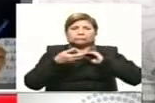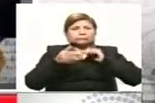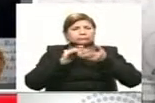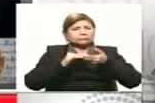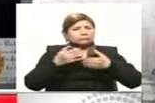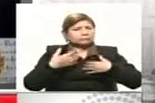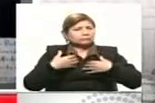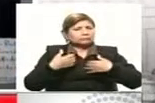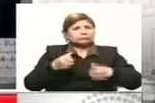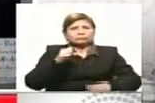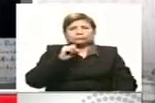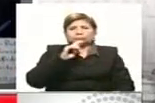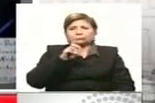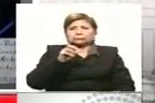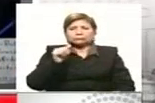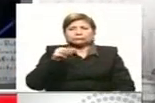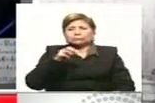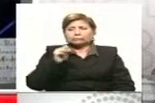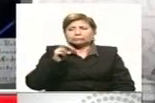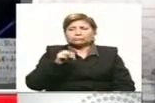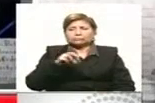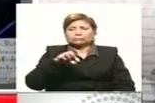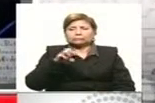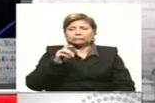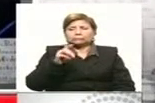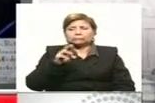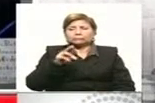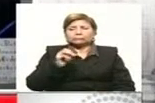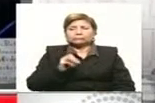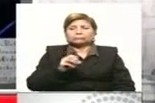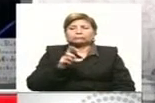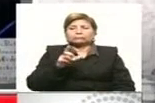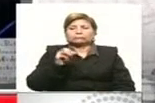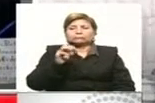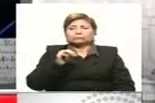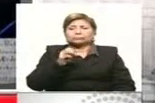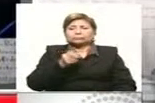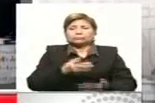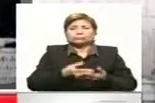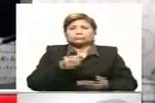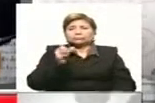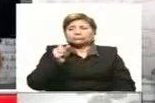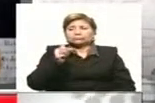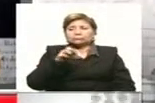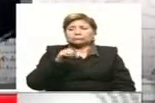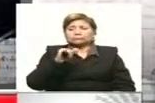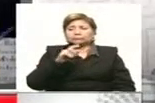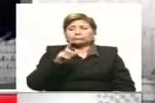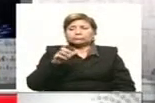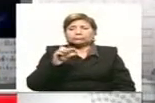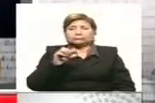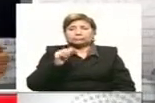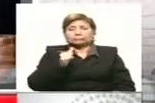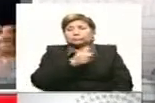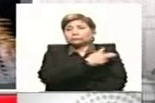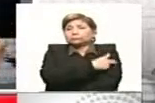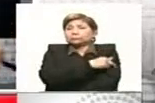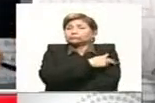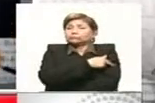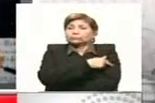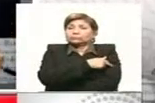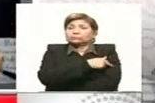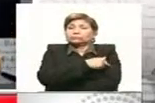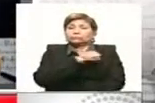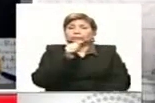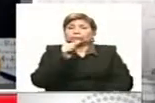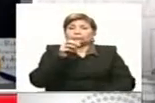de Sullana, de San Pedro, Las Lomas. También está el de Zapillica y el hospital, obviamente, de